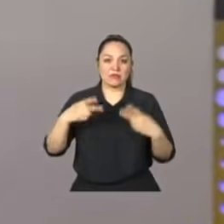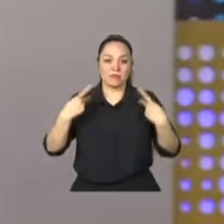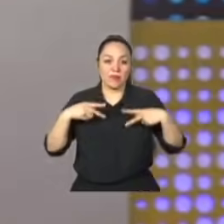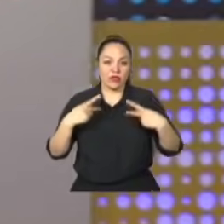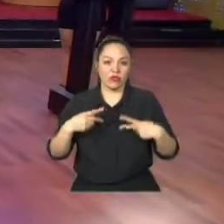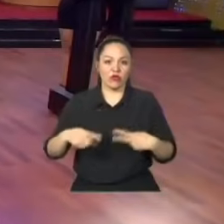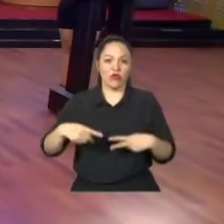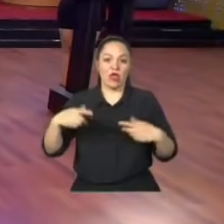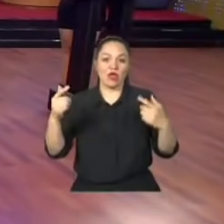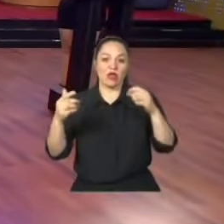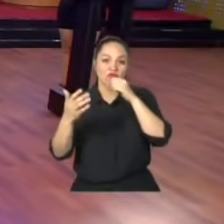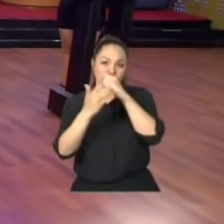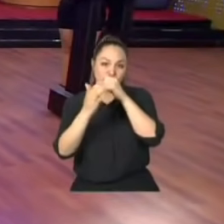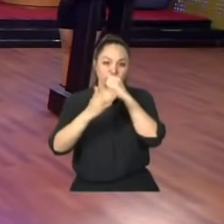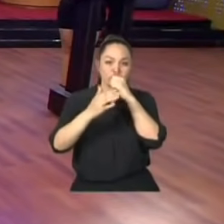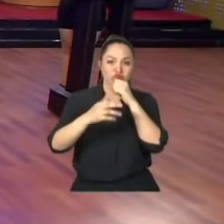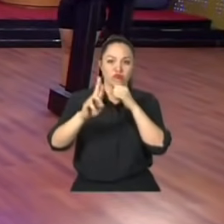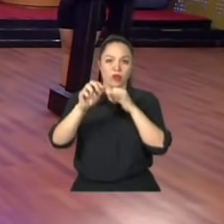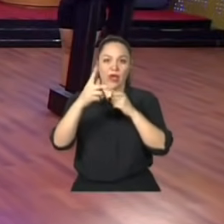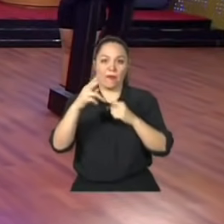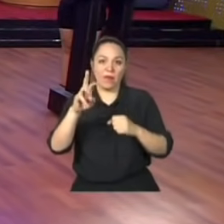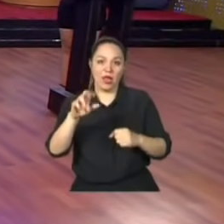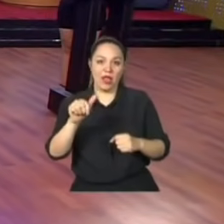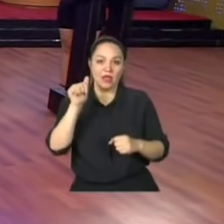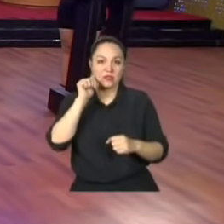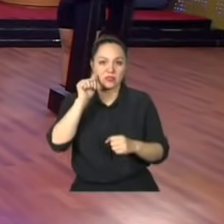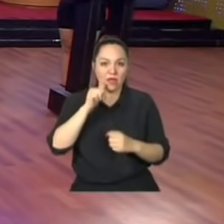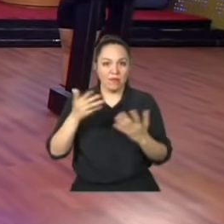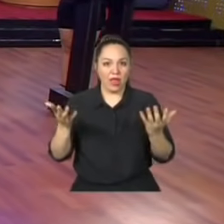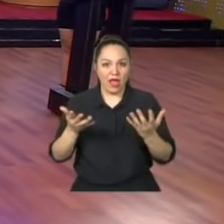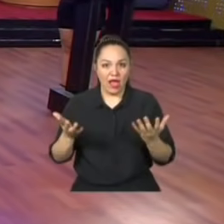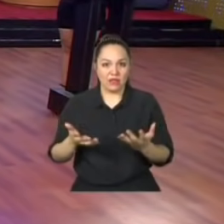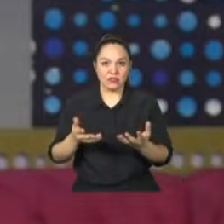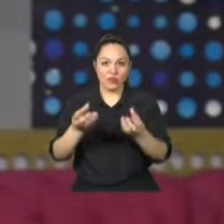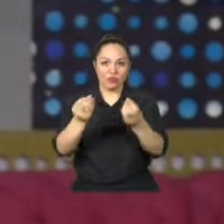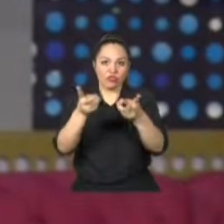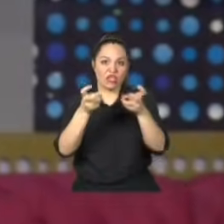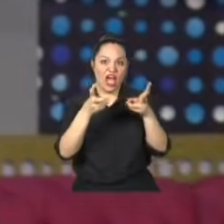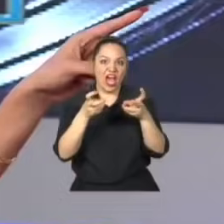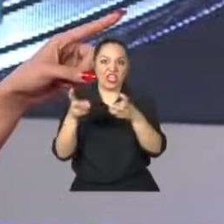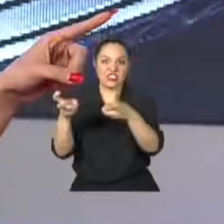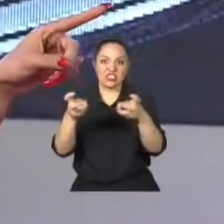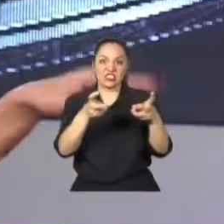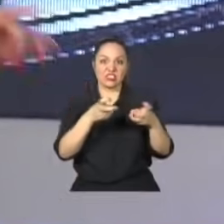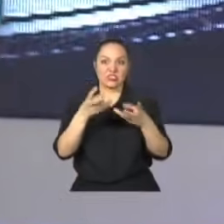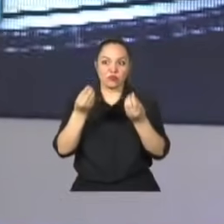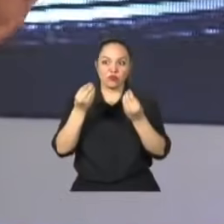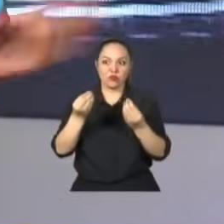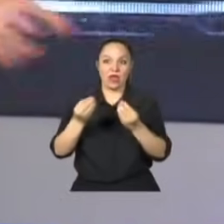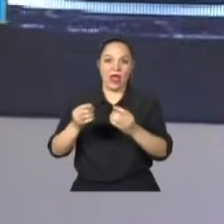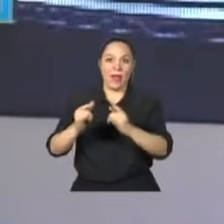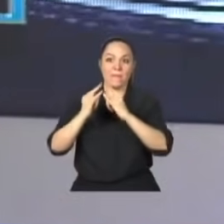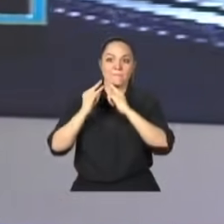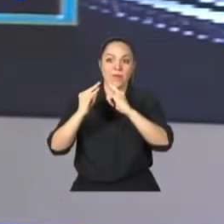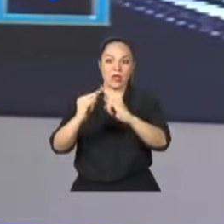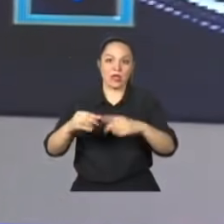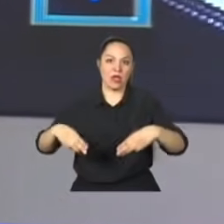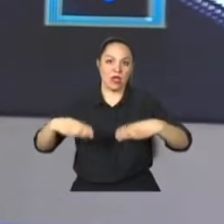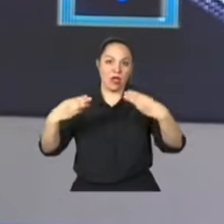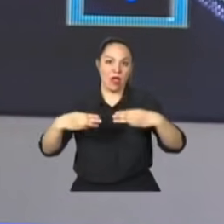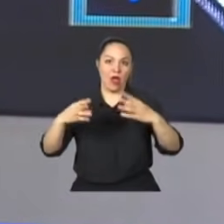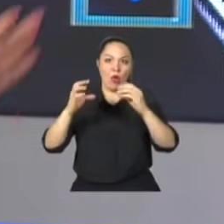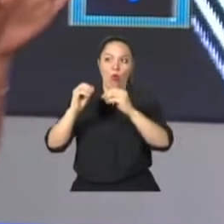Porque haces tandas y le robas el dinero a todas esas mujeres en el mercado. Haces rifas y siempre tu mamá es la que